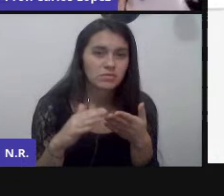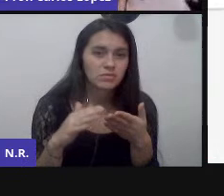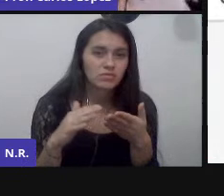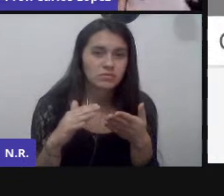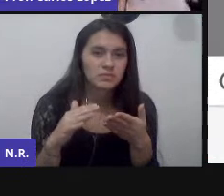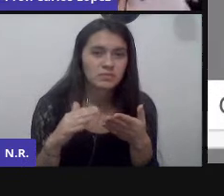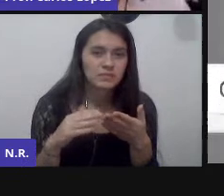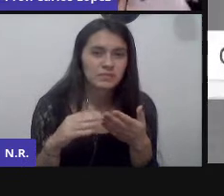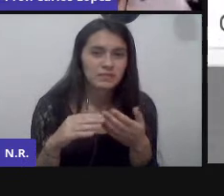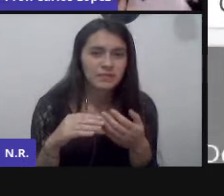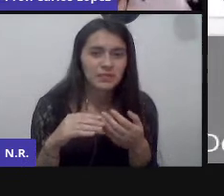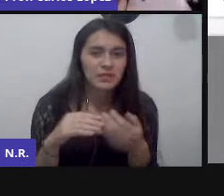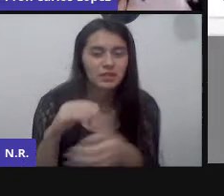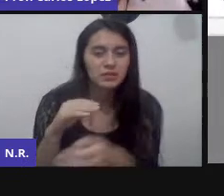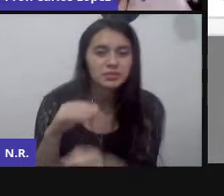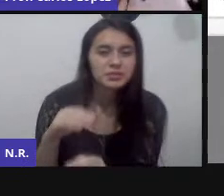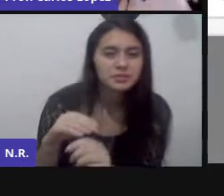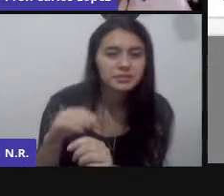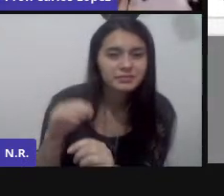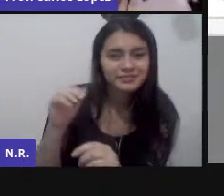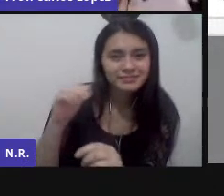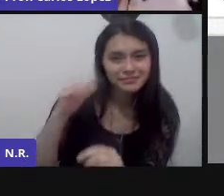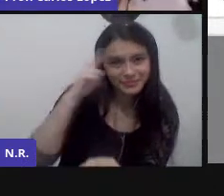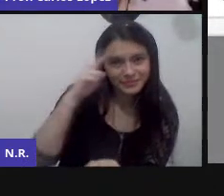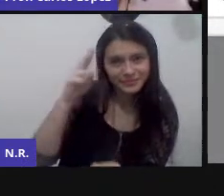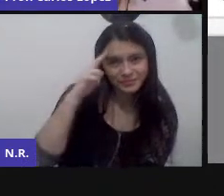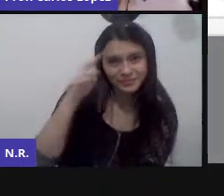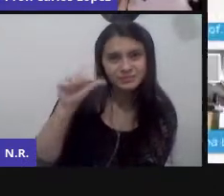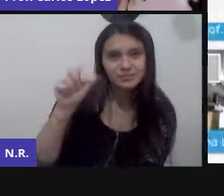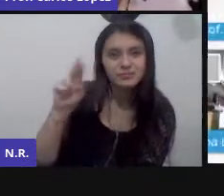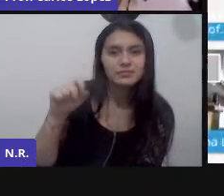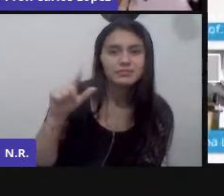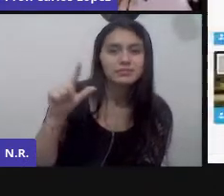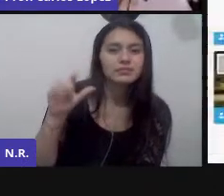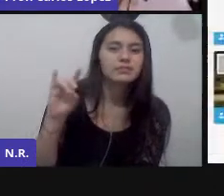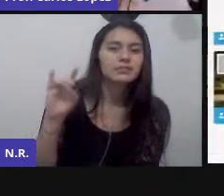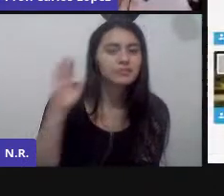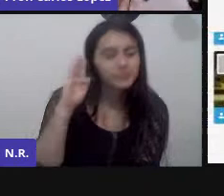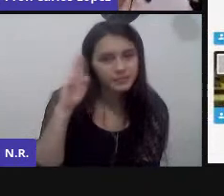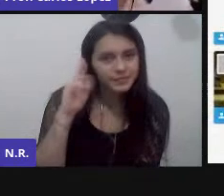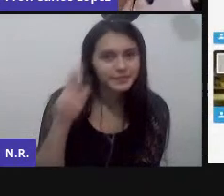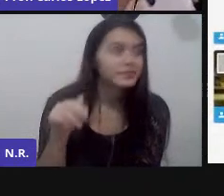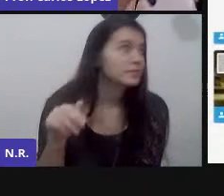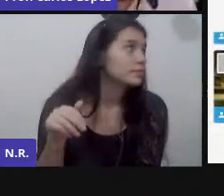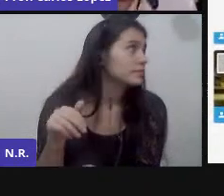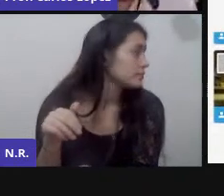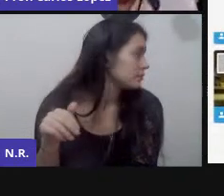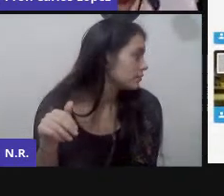Hola, profe, ¿cómo están? Muy bien, ¿ustedes cómo están? ¿Cómo van?